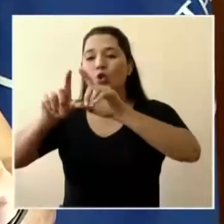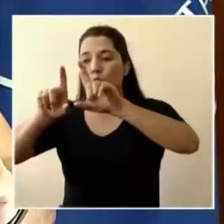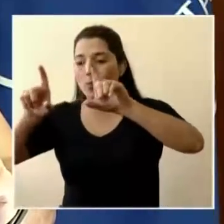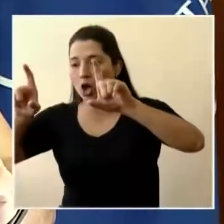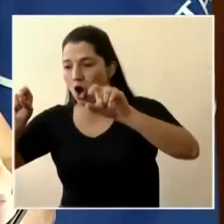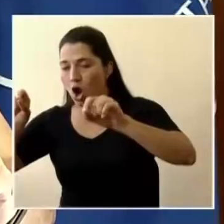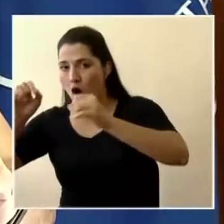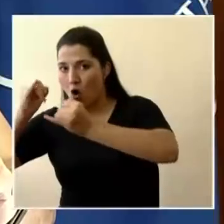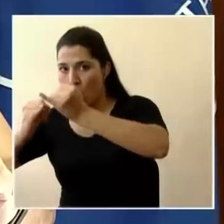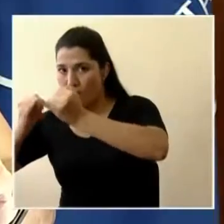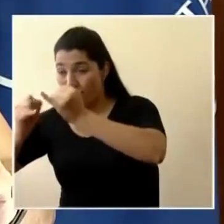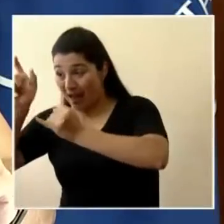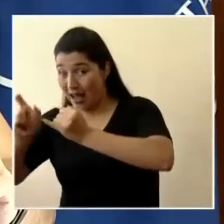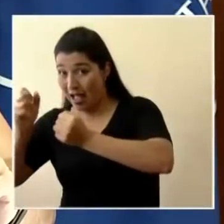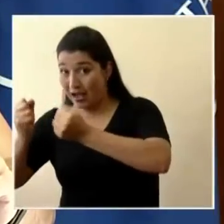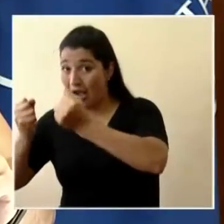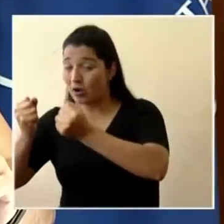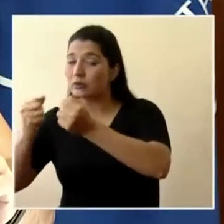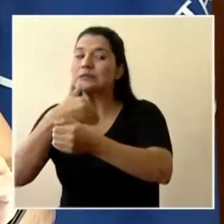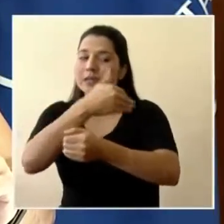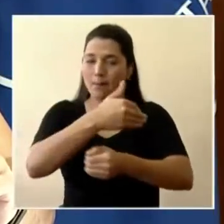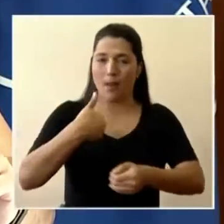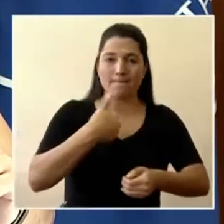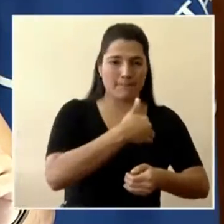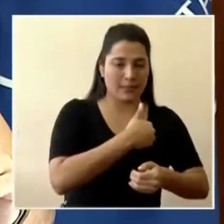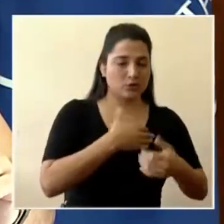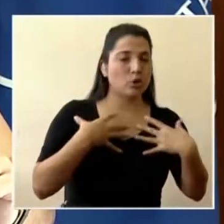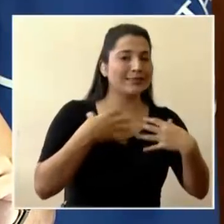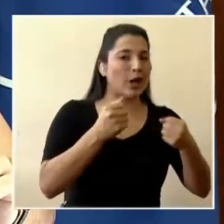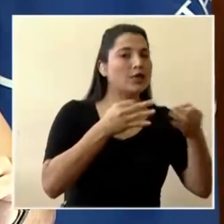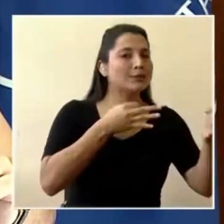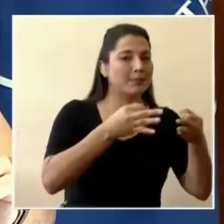don Michael va a referirse más a este asunto.